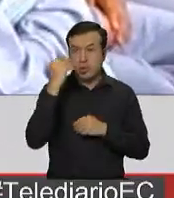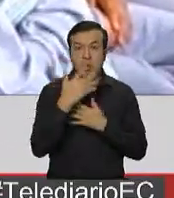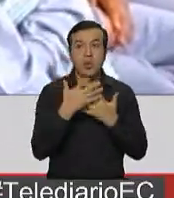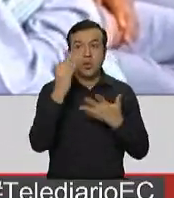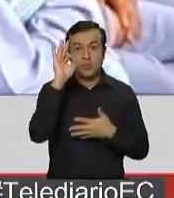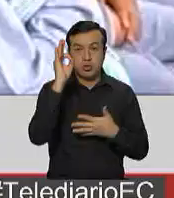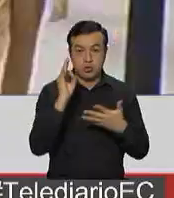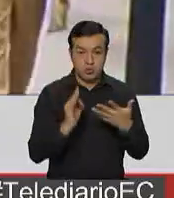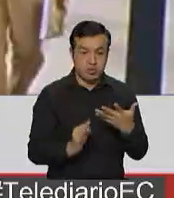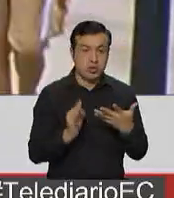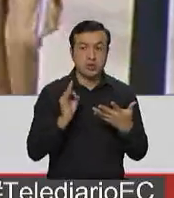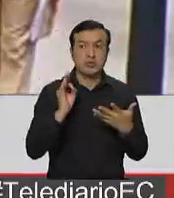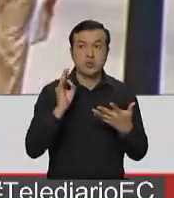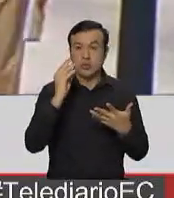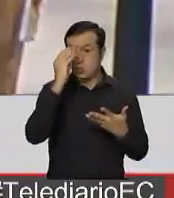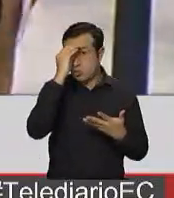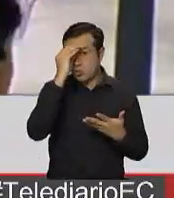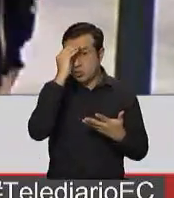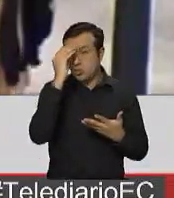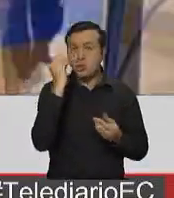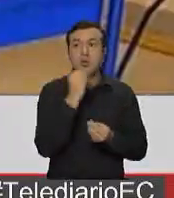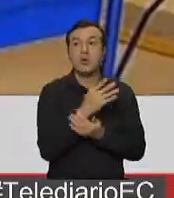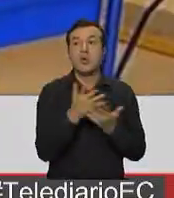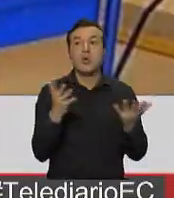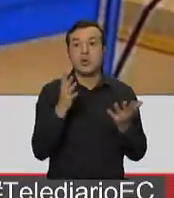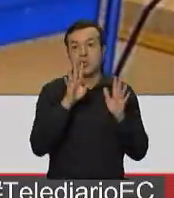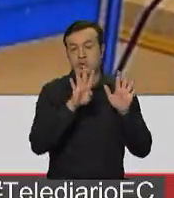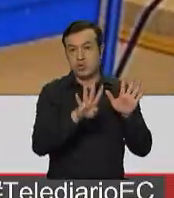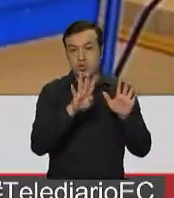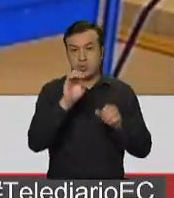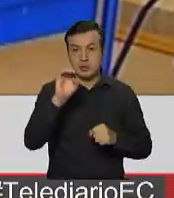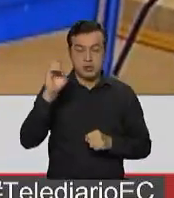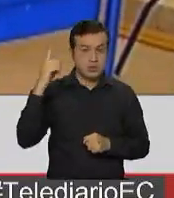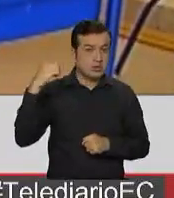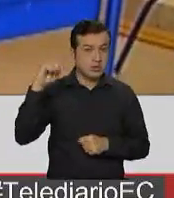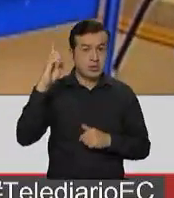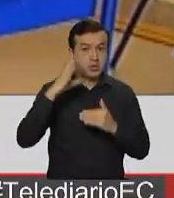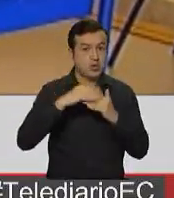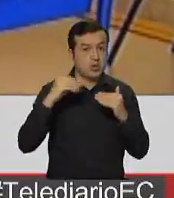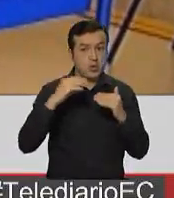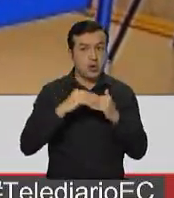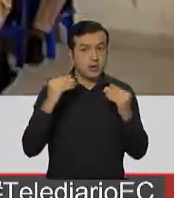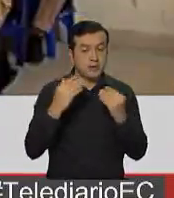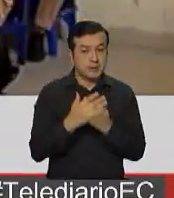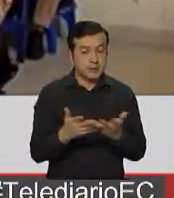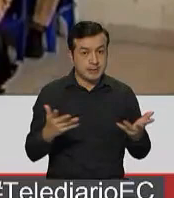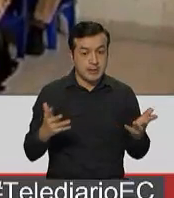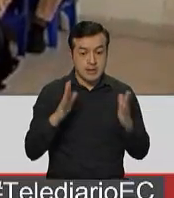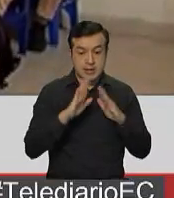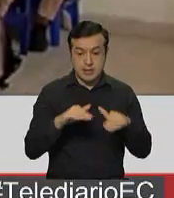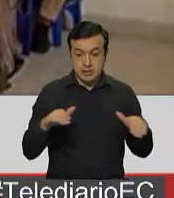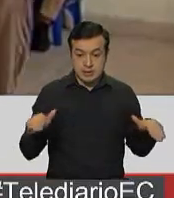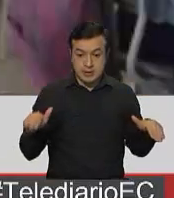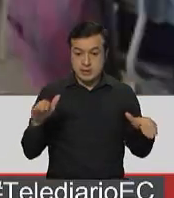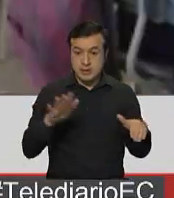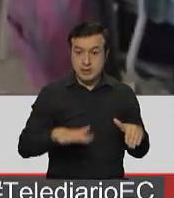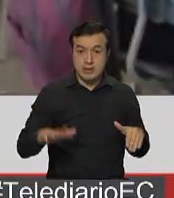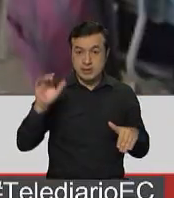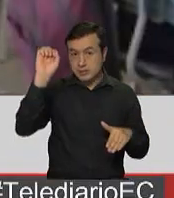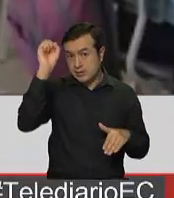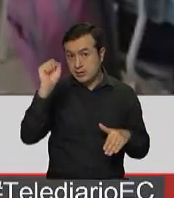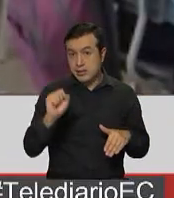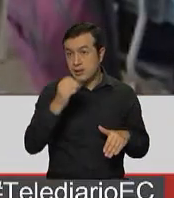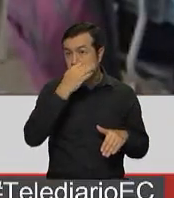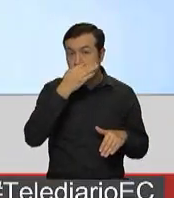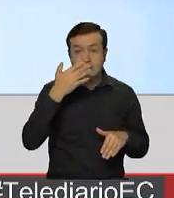recorte presupuestario en el sector educativo que supera los $900 millones, con lo cual, los estudiantes del ciclo escolar Sierra y